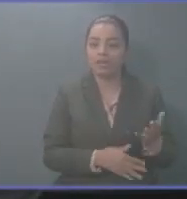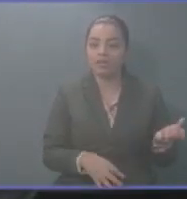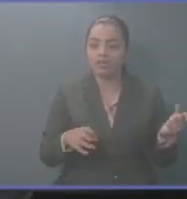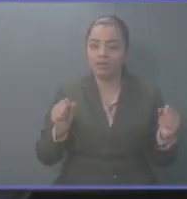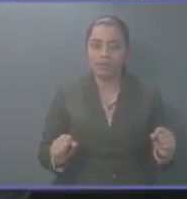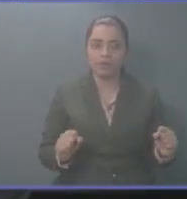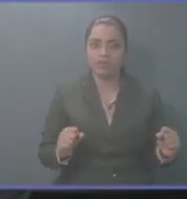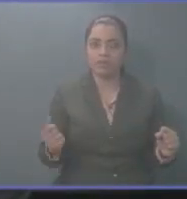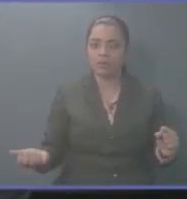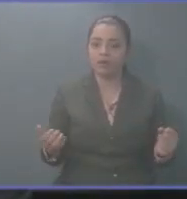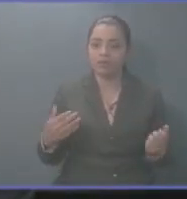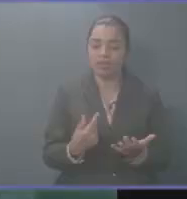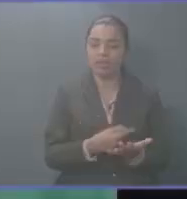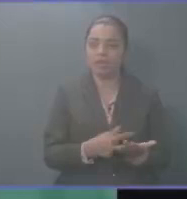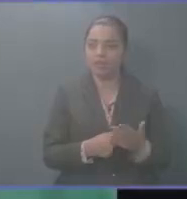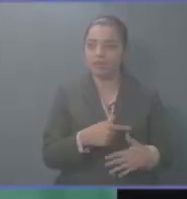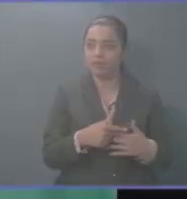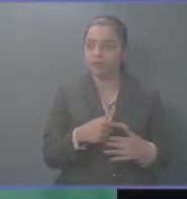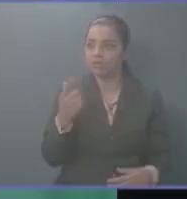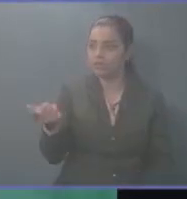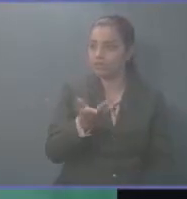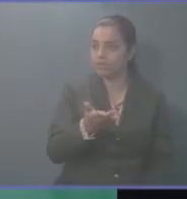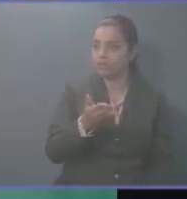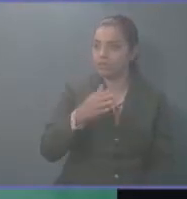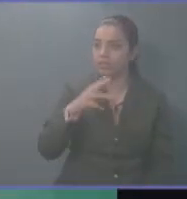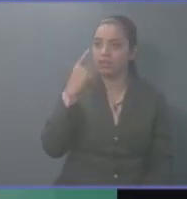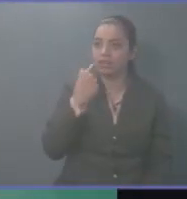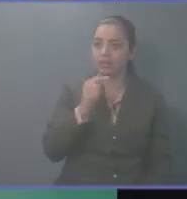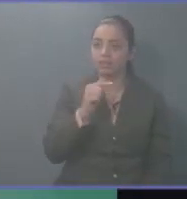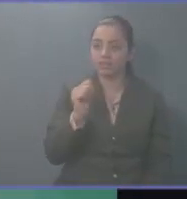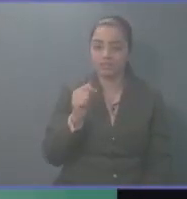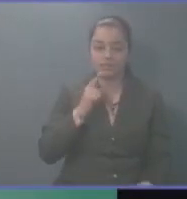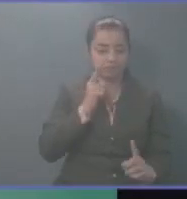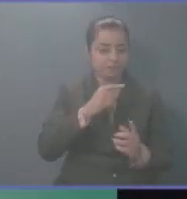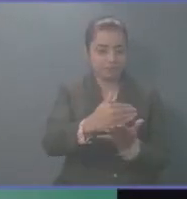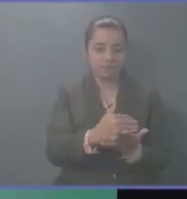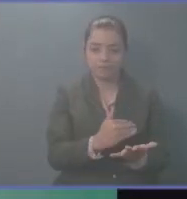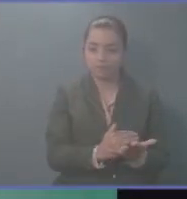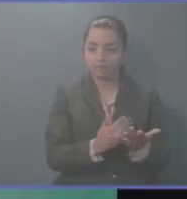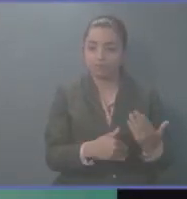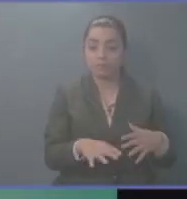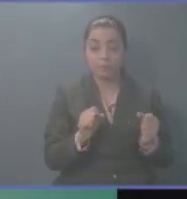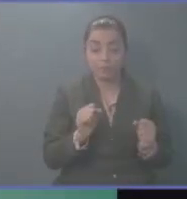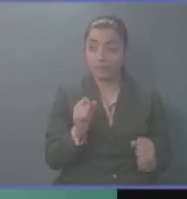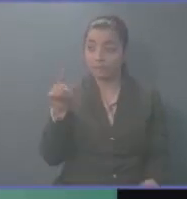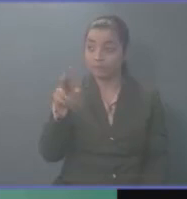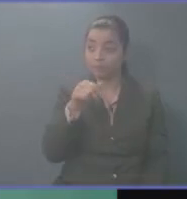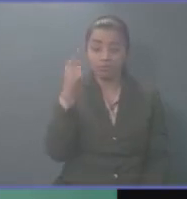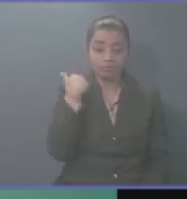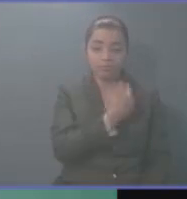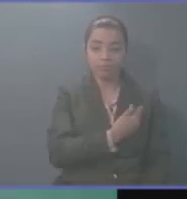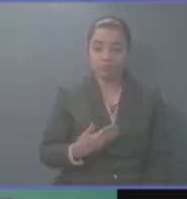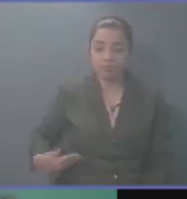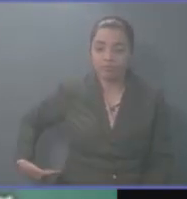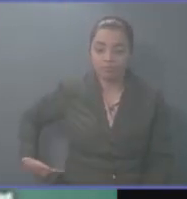que nos lo pongan, con respecto a esos señalamientos que le hacen a la clase política. Y dice, los presidentes